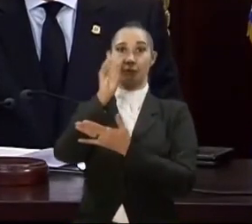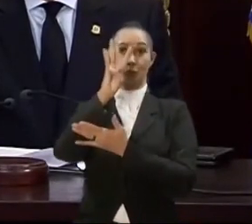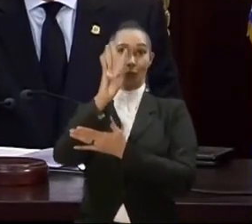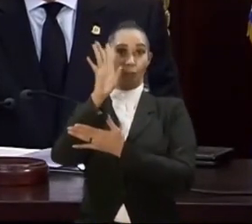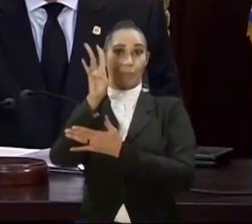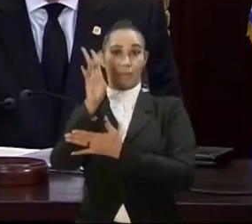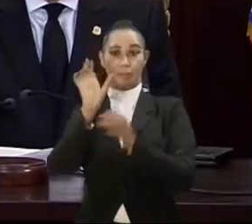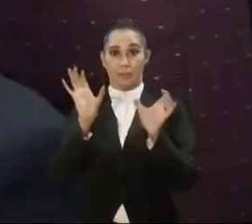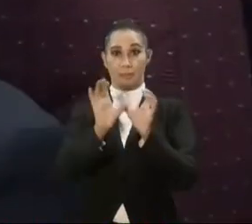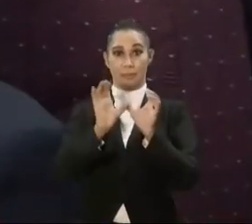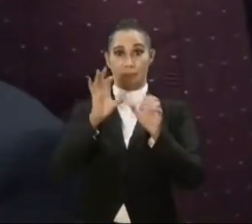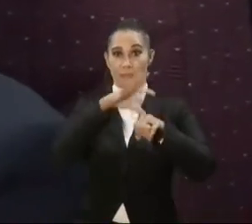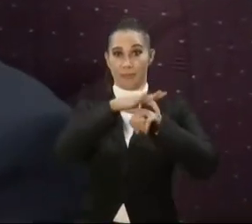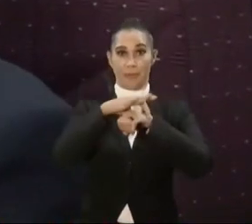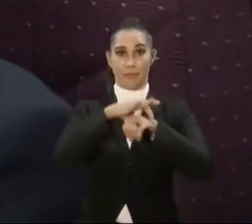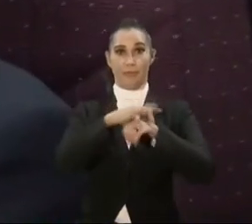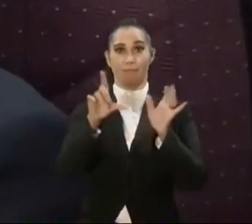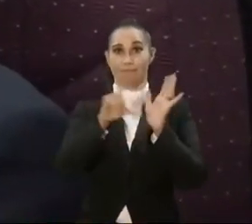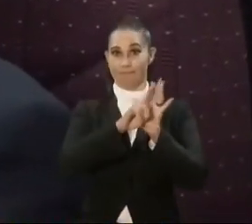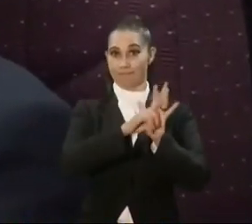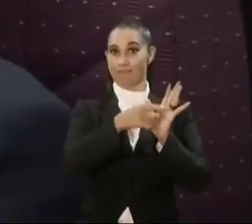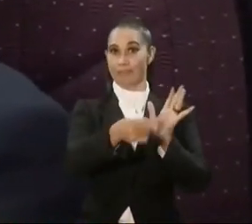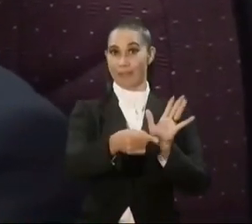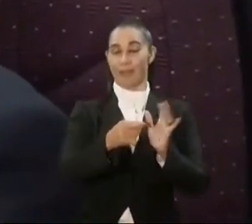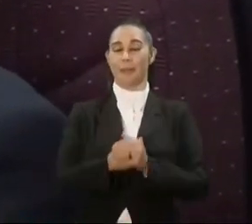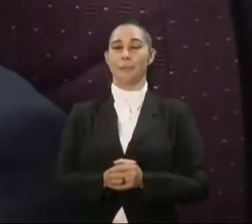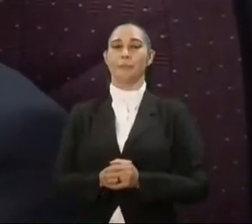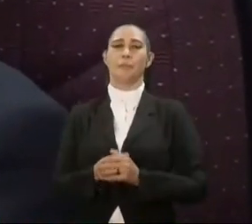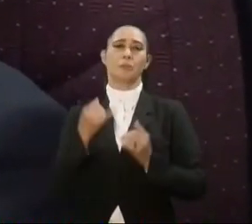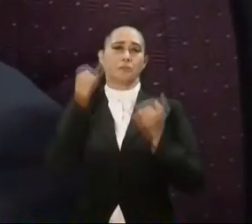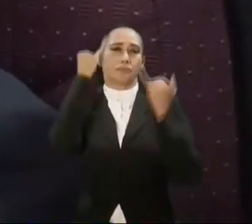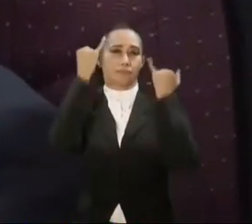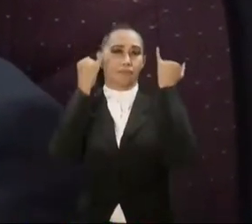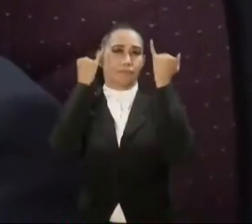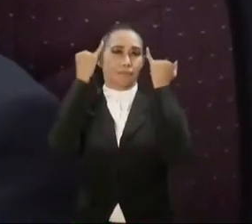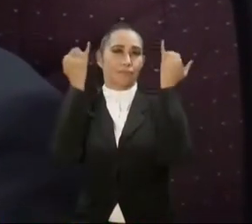50.143 certificados de título. Para que se hagan una idea